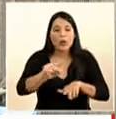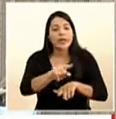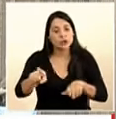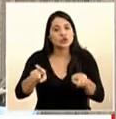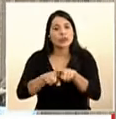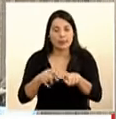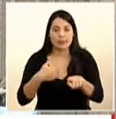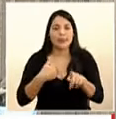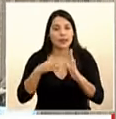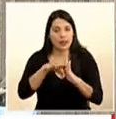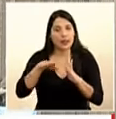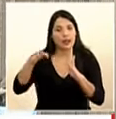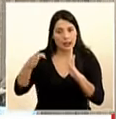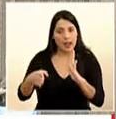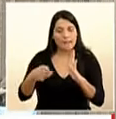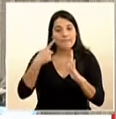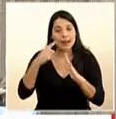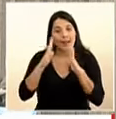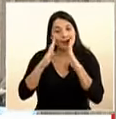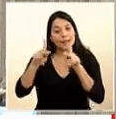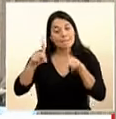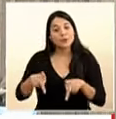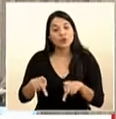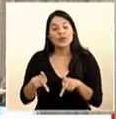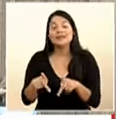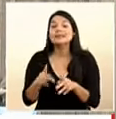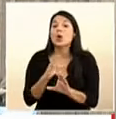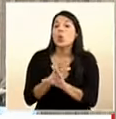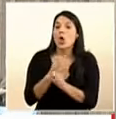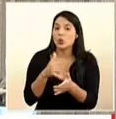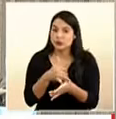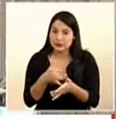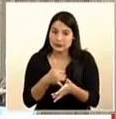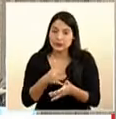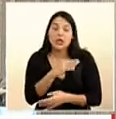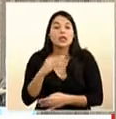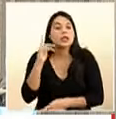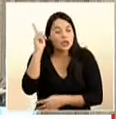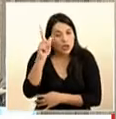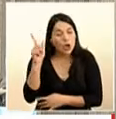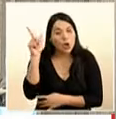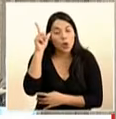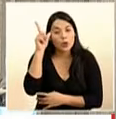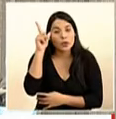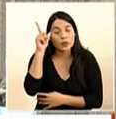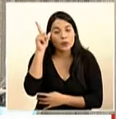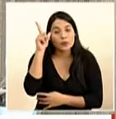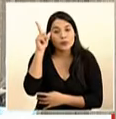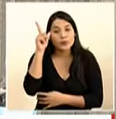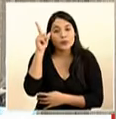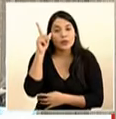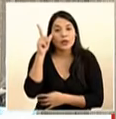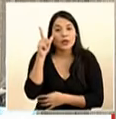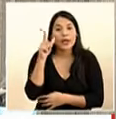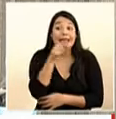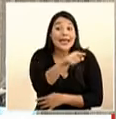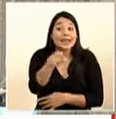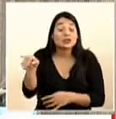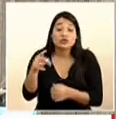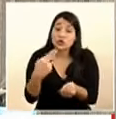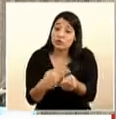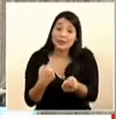manejo de casos complejos y obviamente se toman en cuenta cuando tenemos que visualizar